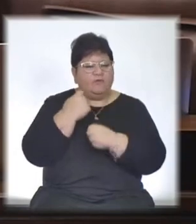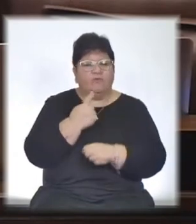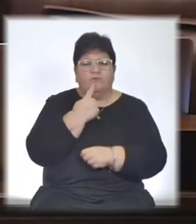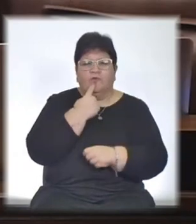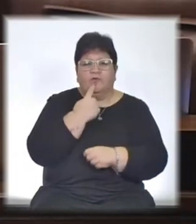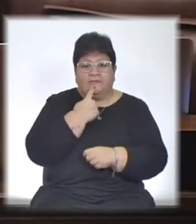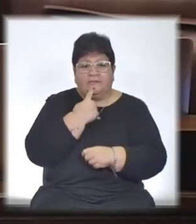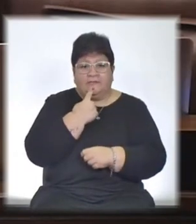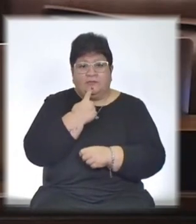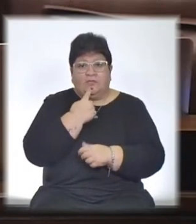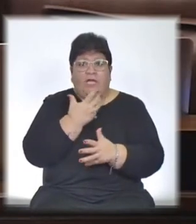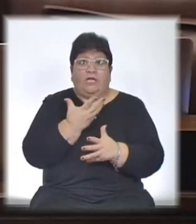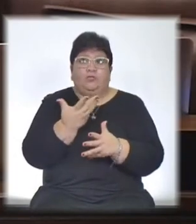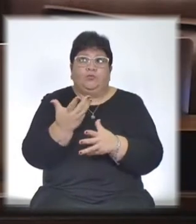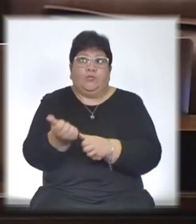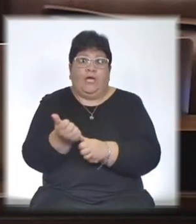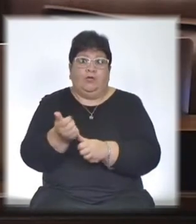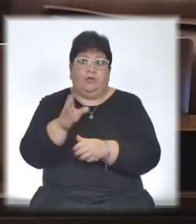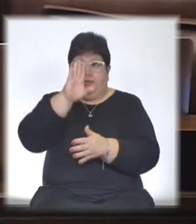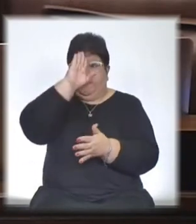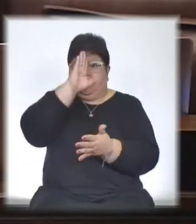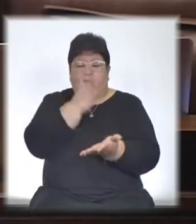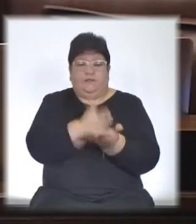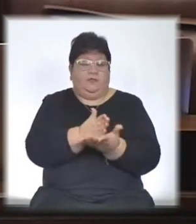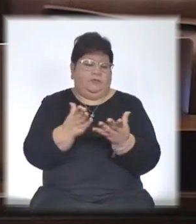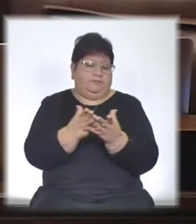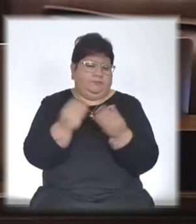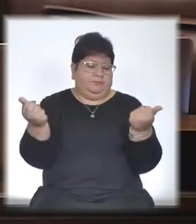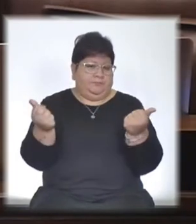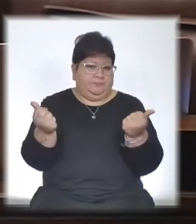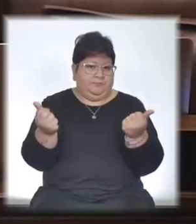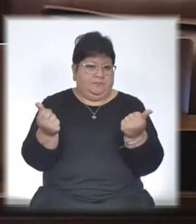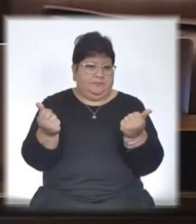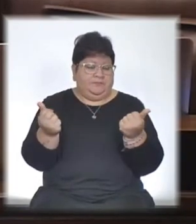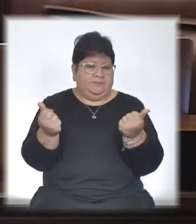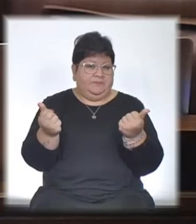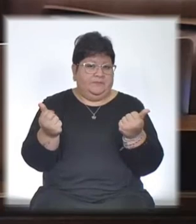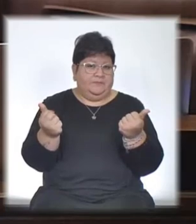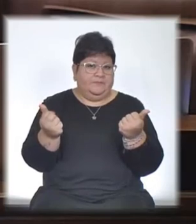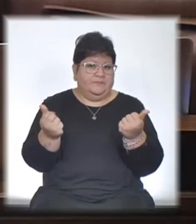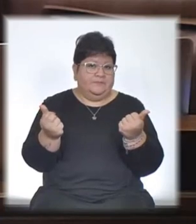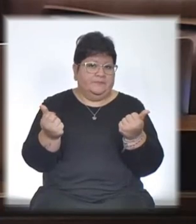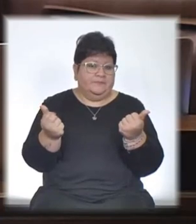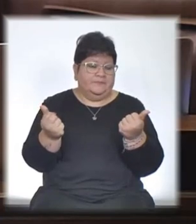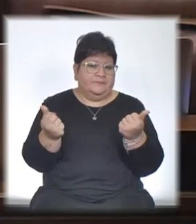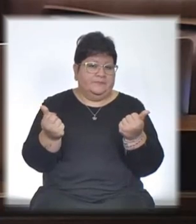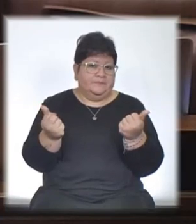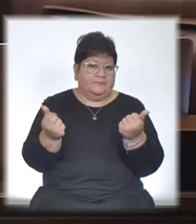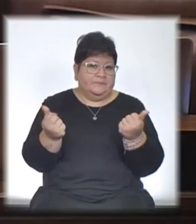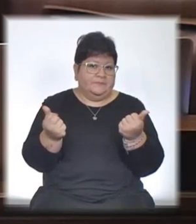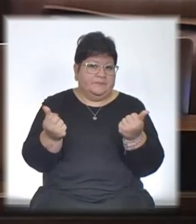dictadura, no hay dudas, la historia así lo dice,